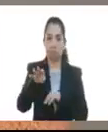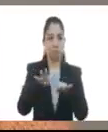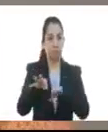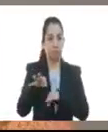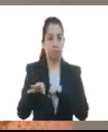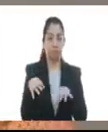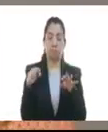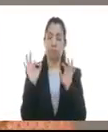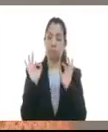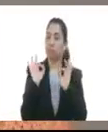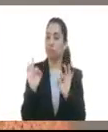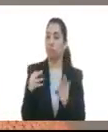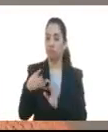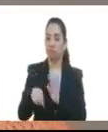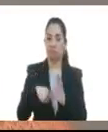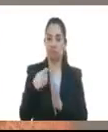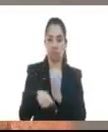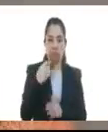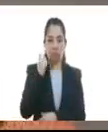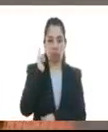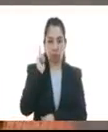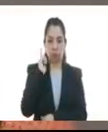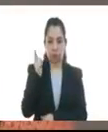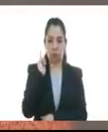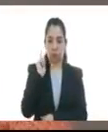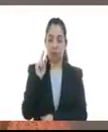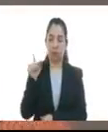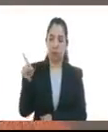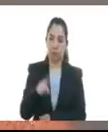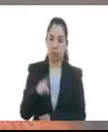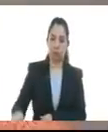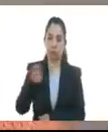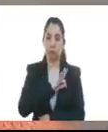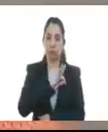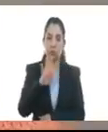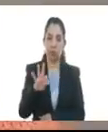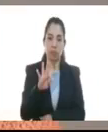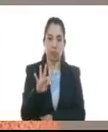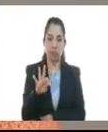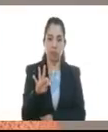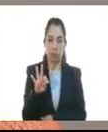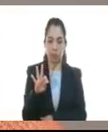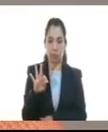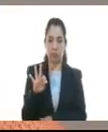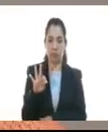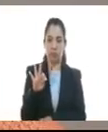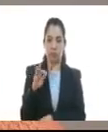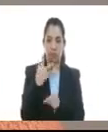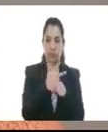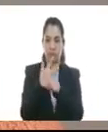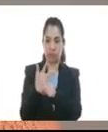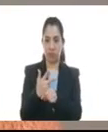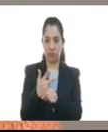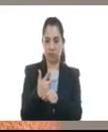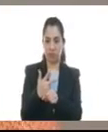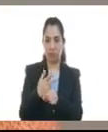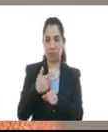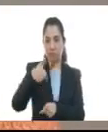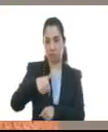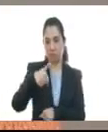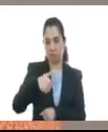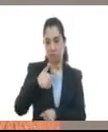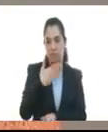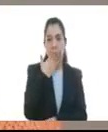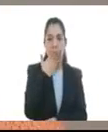que un día tomen en cuenta el tema de los series que tenemos aquí en Sonora. Nos encantaría verlo en un episodio de La Raíz